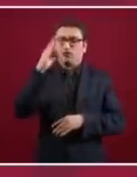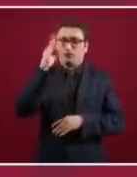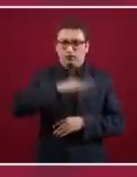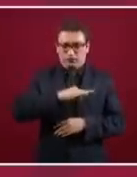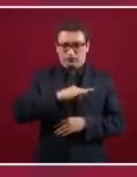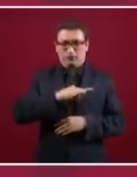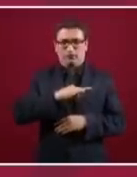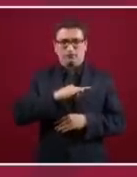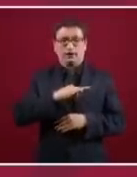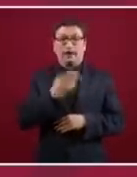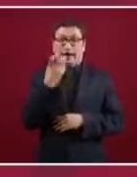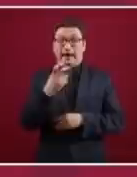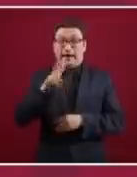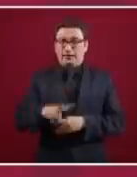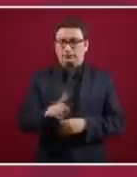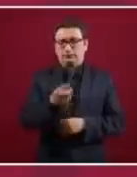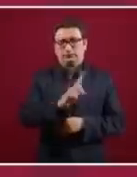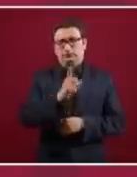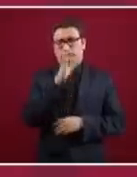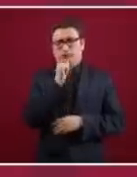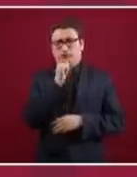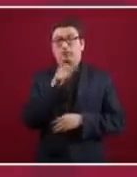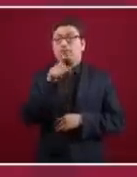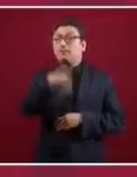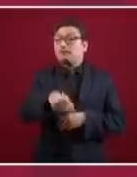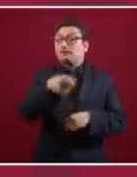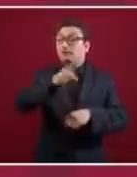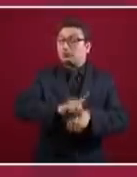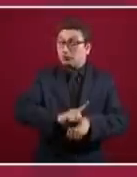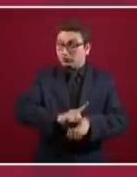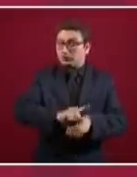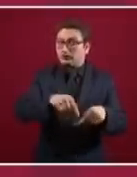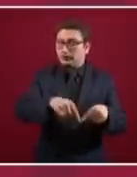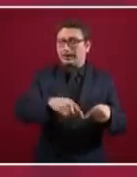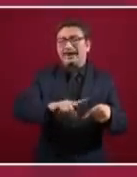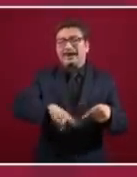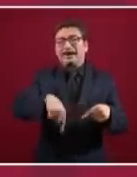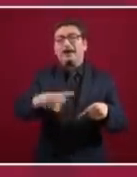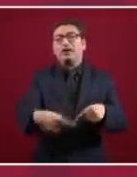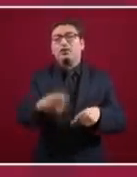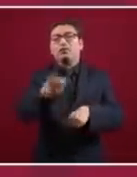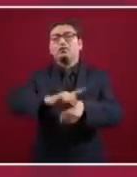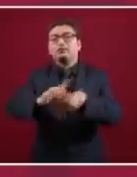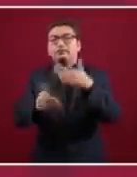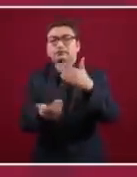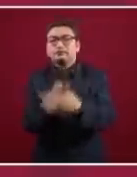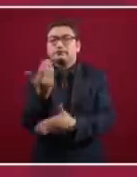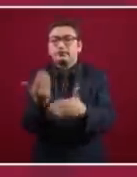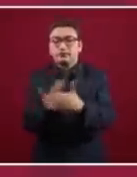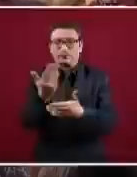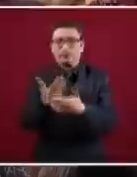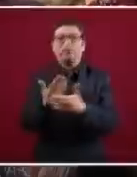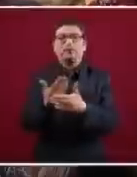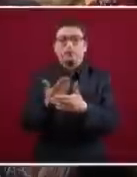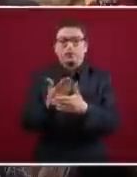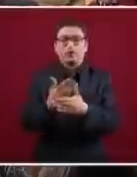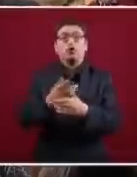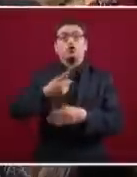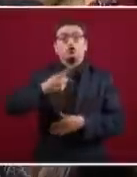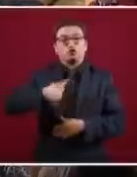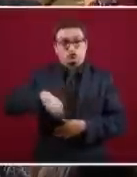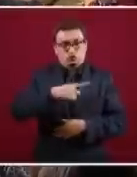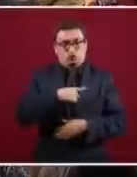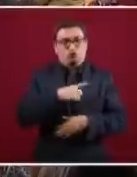correcta ese día al siguiente día en la mañana rectificamos